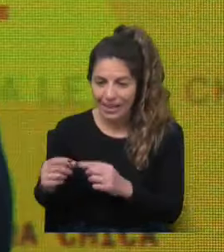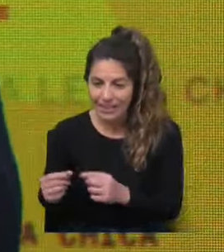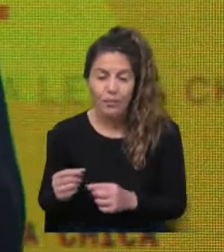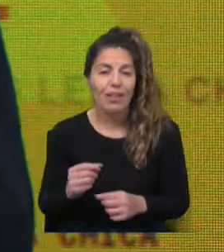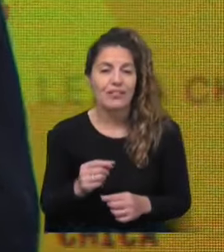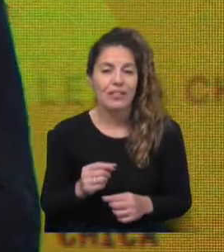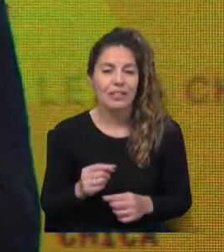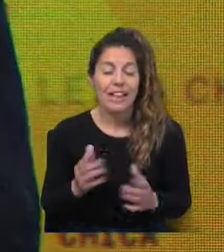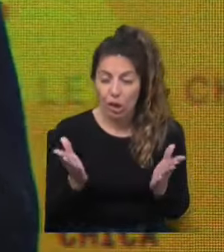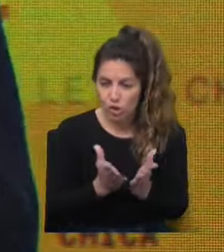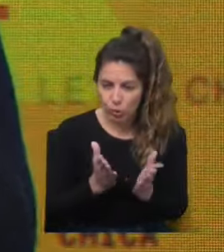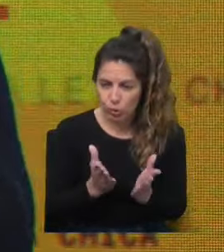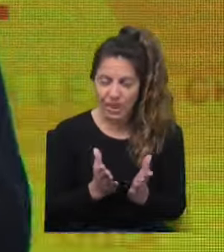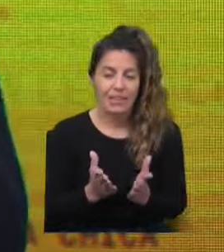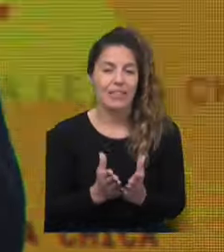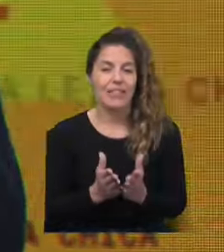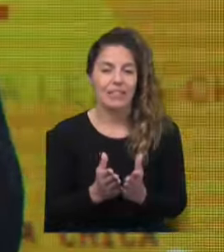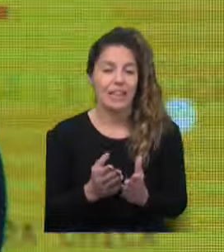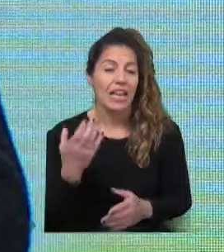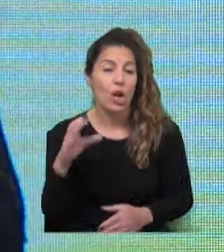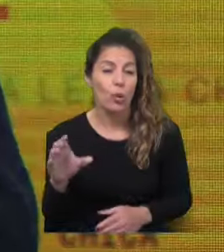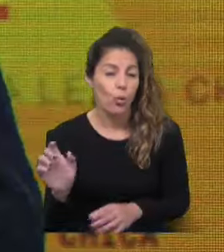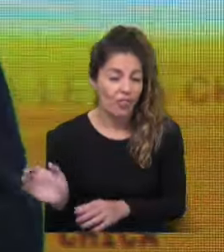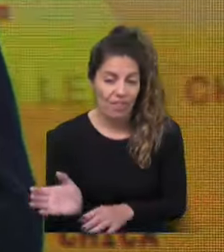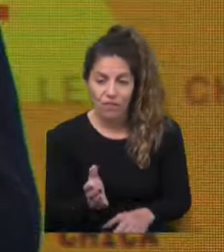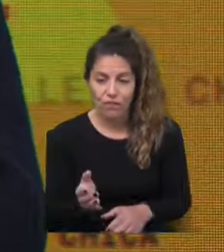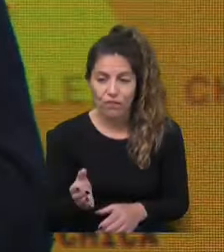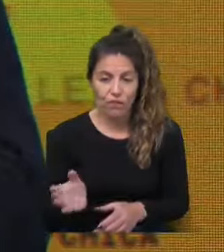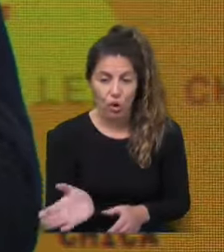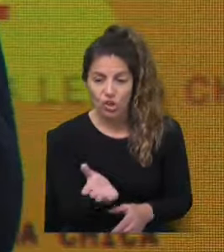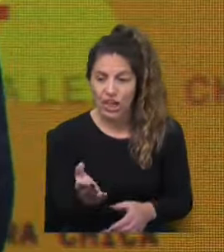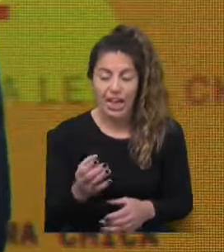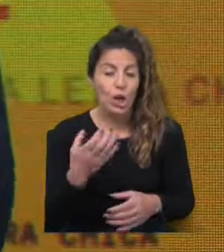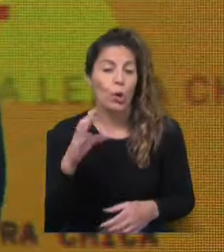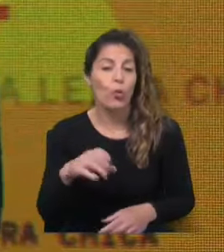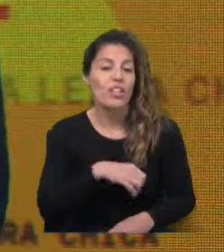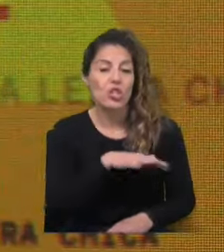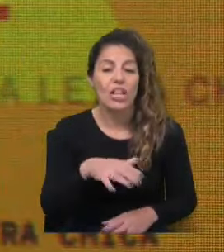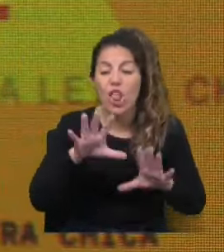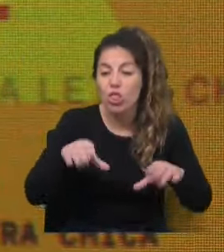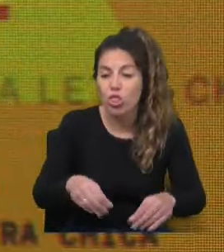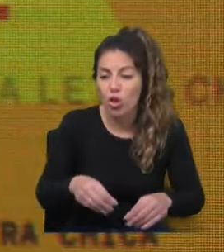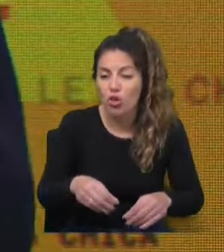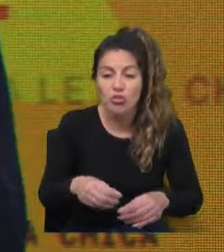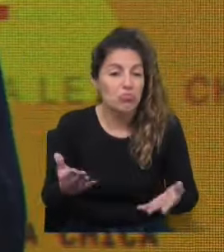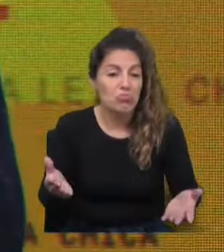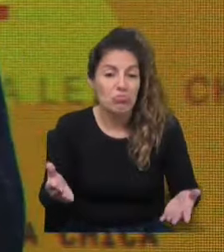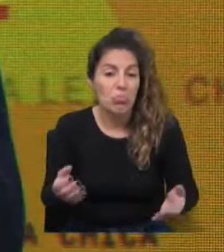el de los estudiantes, el del club de bochas y los clubes sociales. Que todo el mundo